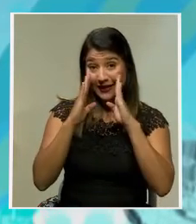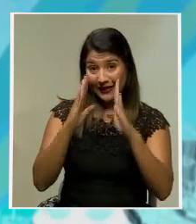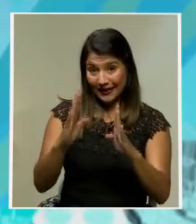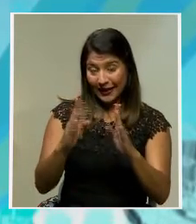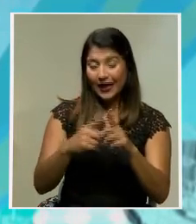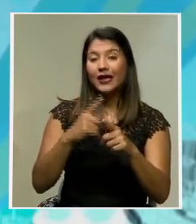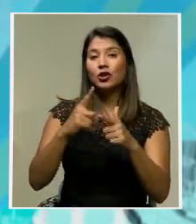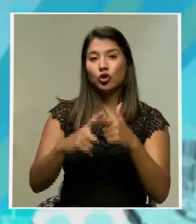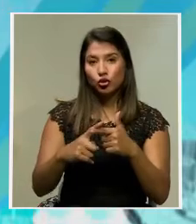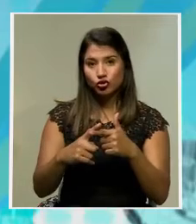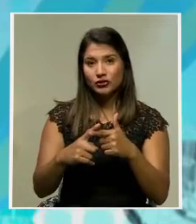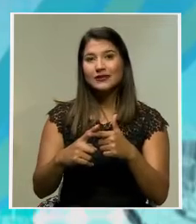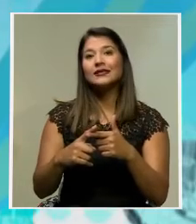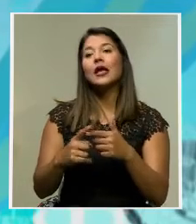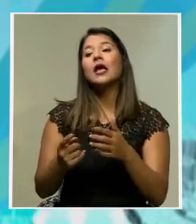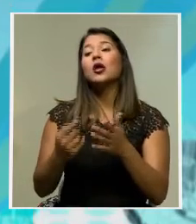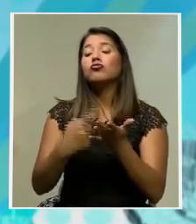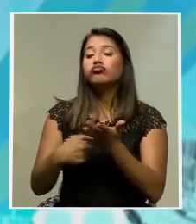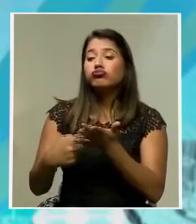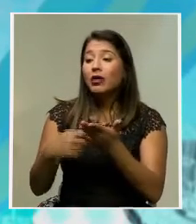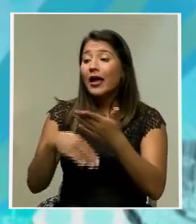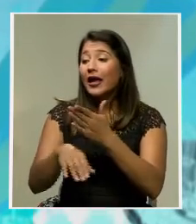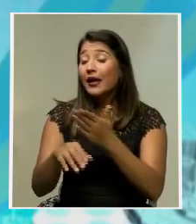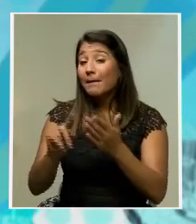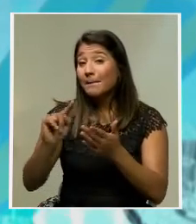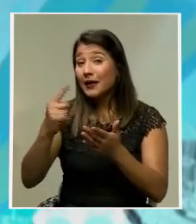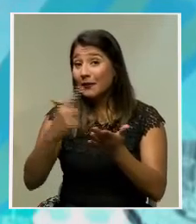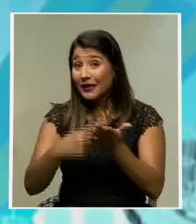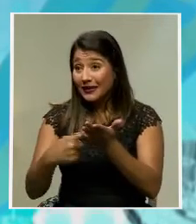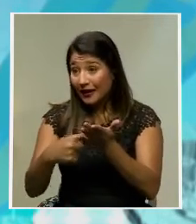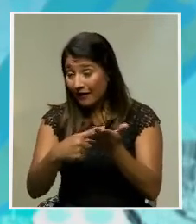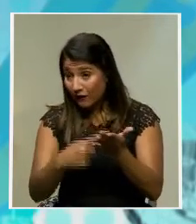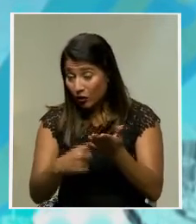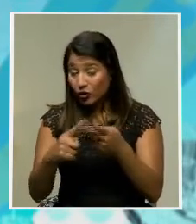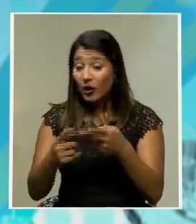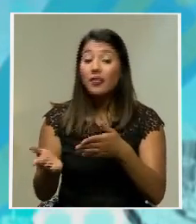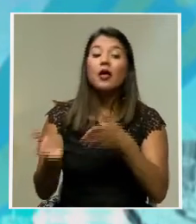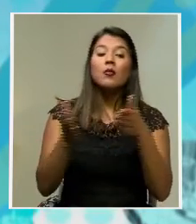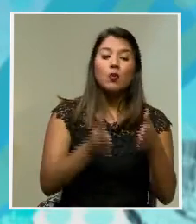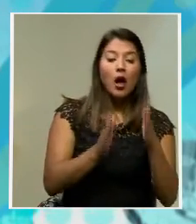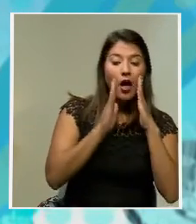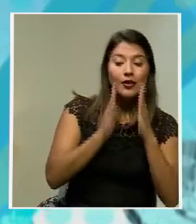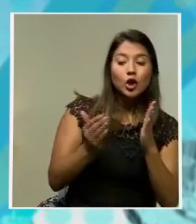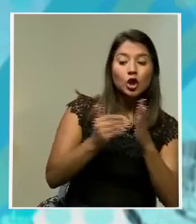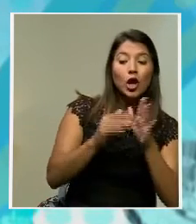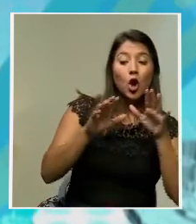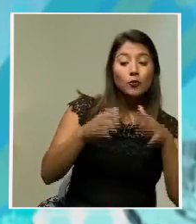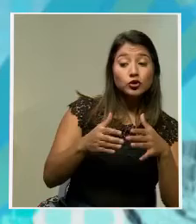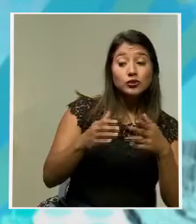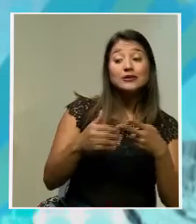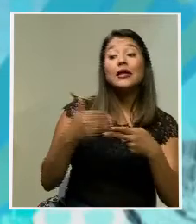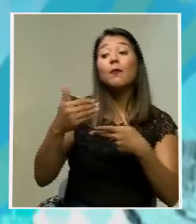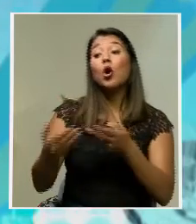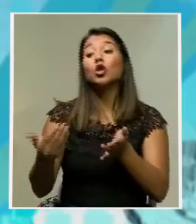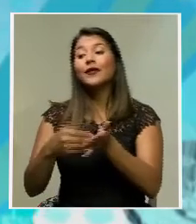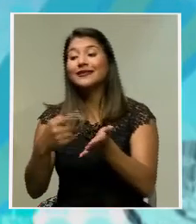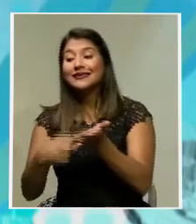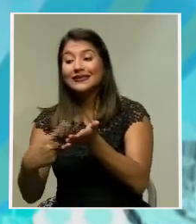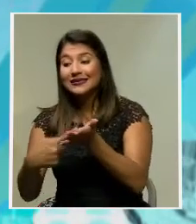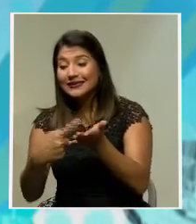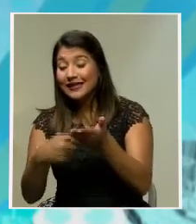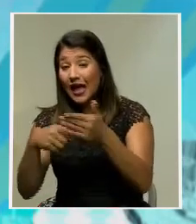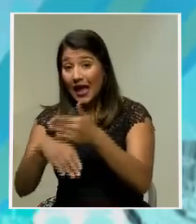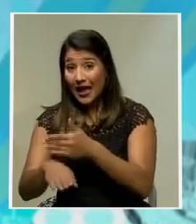luego y regresa a la comisión, luego el segundo día de mociones 137, regresa a la comisión y ya subiría al plenario para